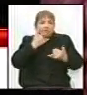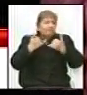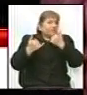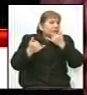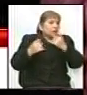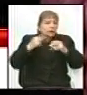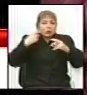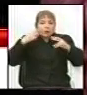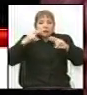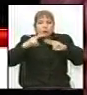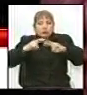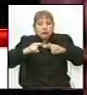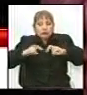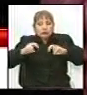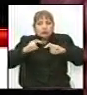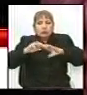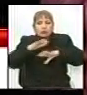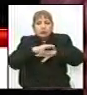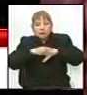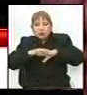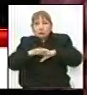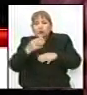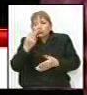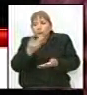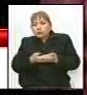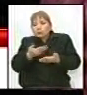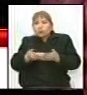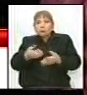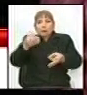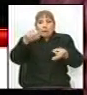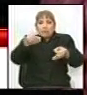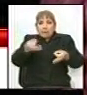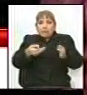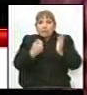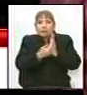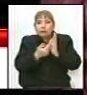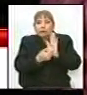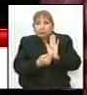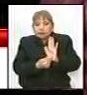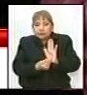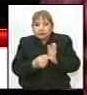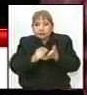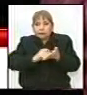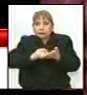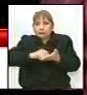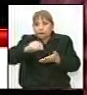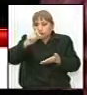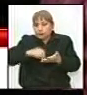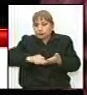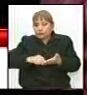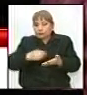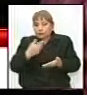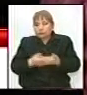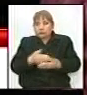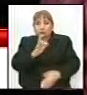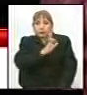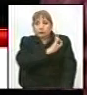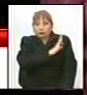las investigaciones derivadas de la verificación de firmas y estas están en